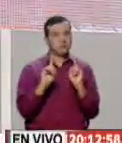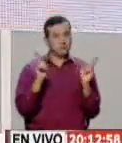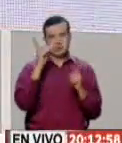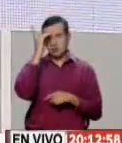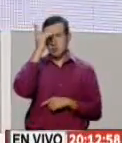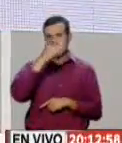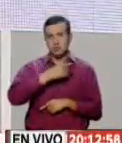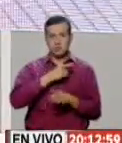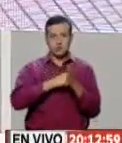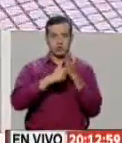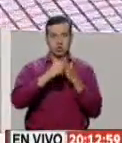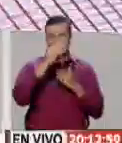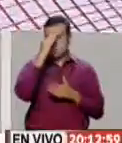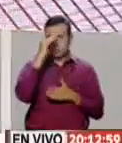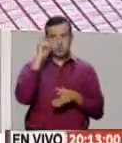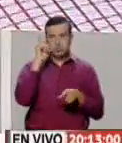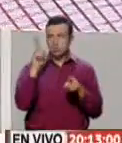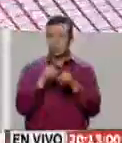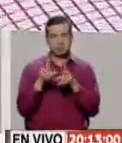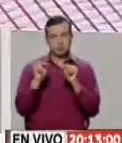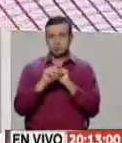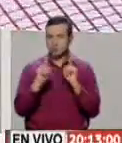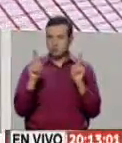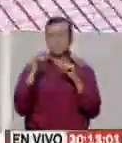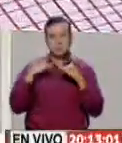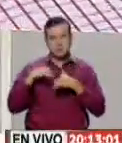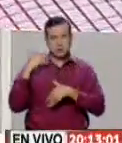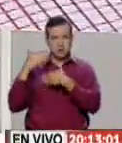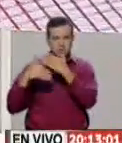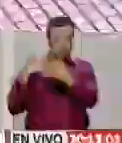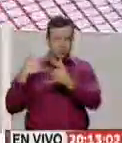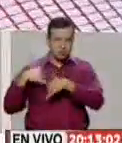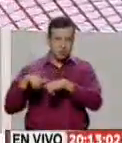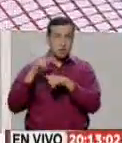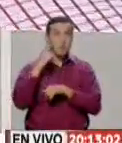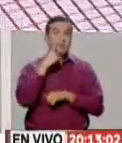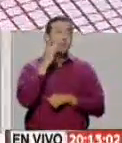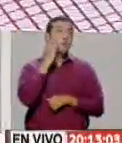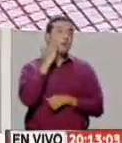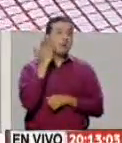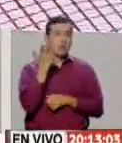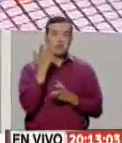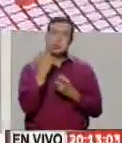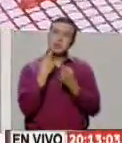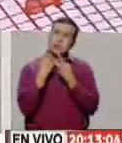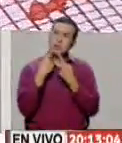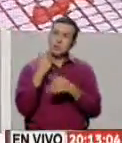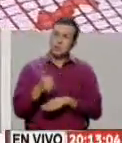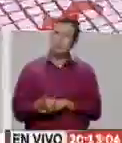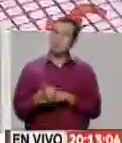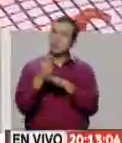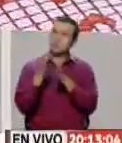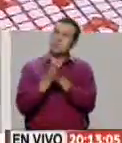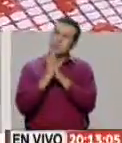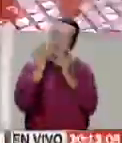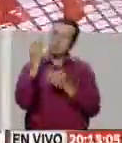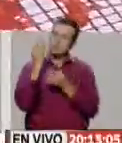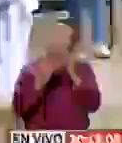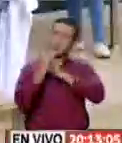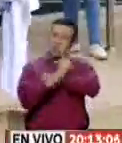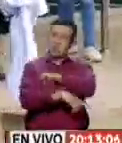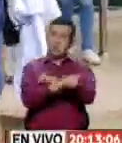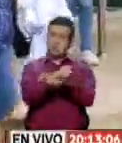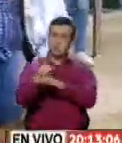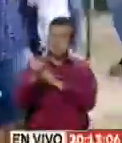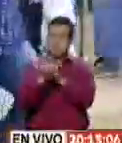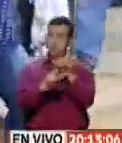apelada por el Ministerio de Educación, mientras que los padres de familia de las víctimas buscan diálogos con las autoridades para pedir justicia.